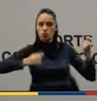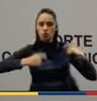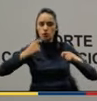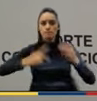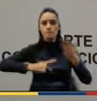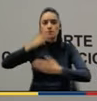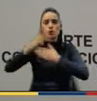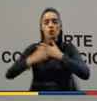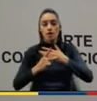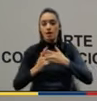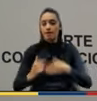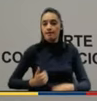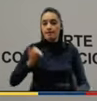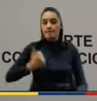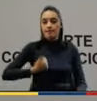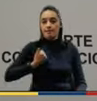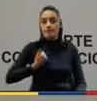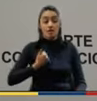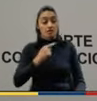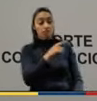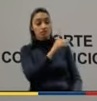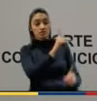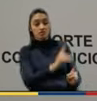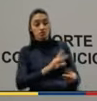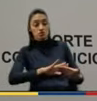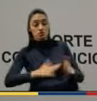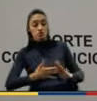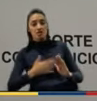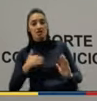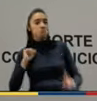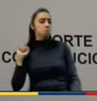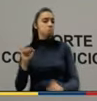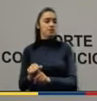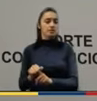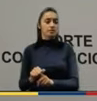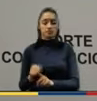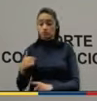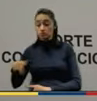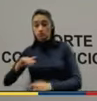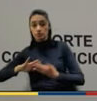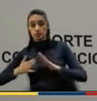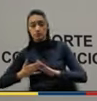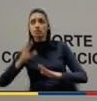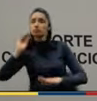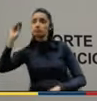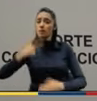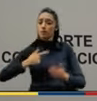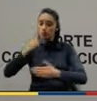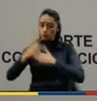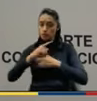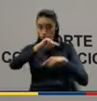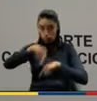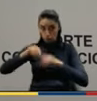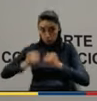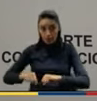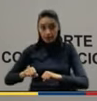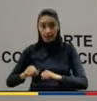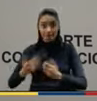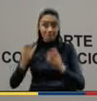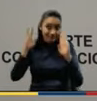proyectos, desconociendo incluso la decisión autónoma de las comunidades cuando éstas decidan que quieren que se lleve a cabo proyectos en sus territorios.